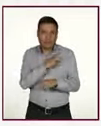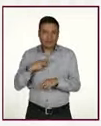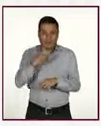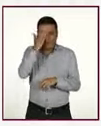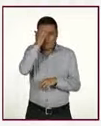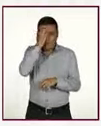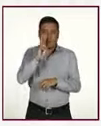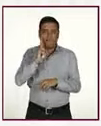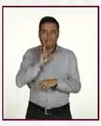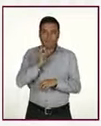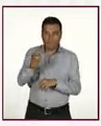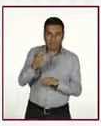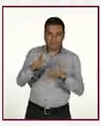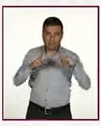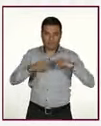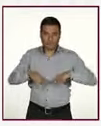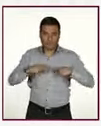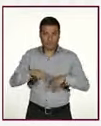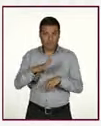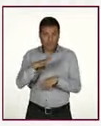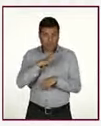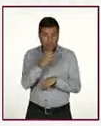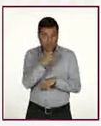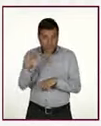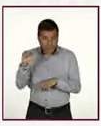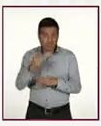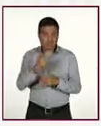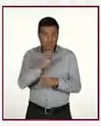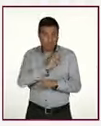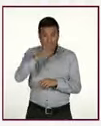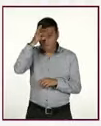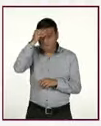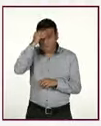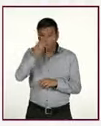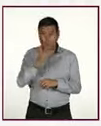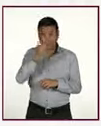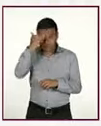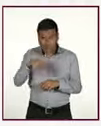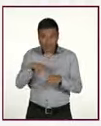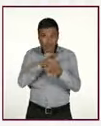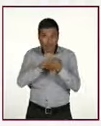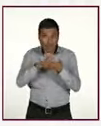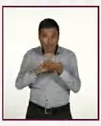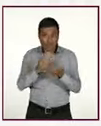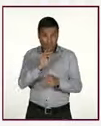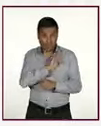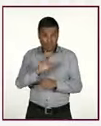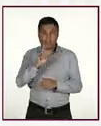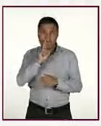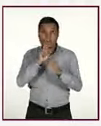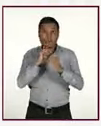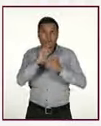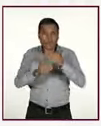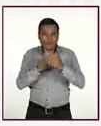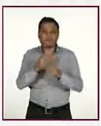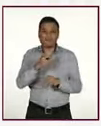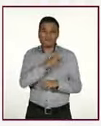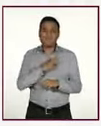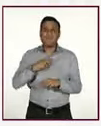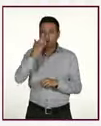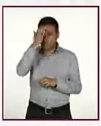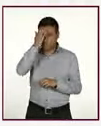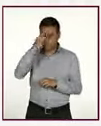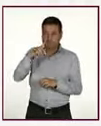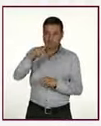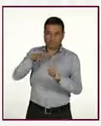si tiene pues estas capacidades o habilidades de aprendizaje, de lectura y si las puede desarrollar. Entender y el en contexto. dónde está,